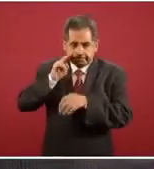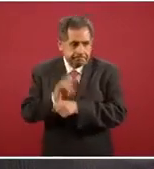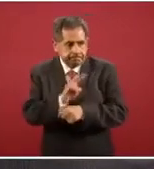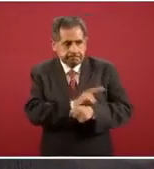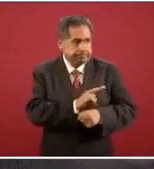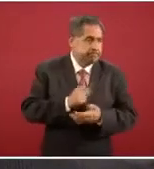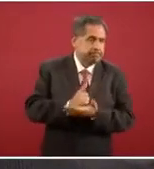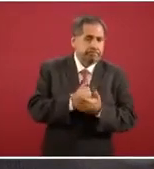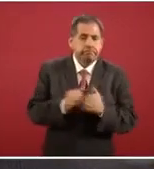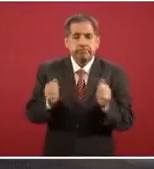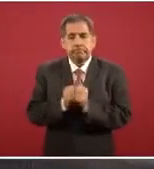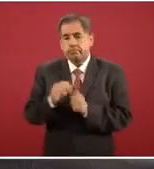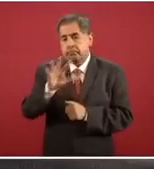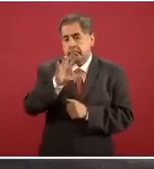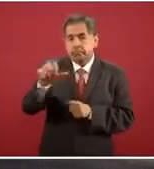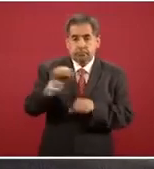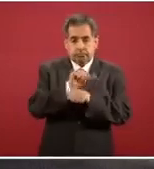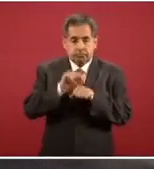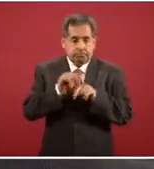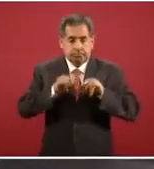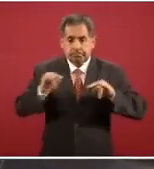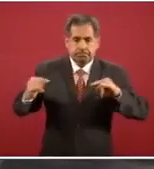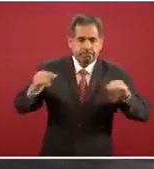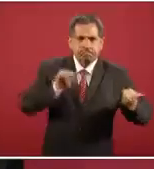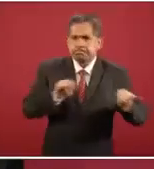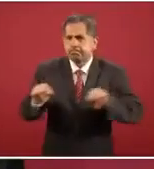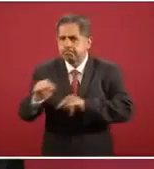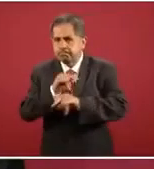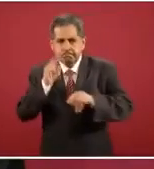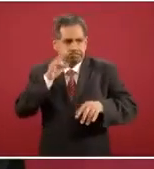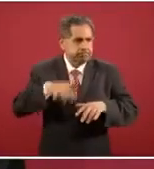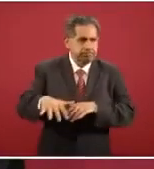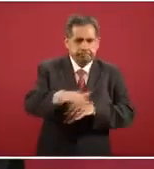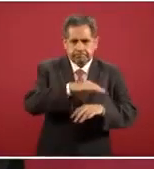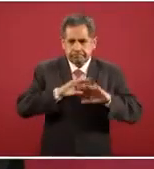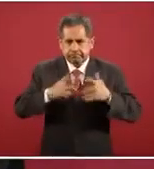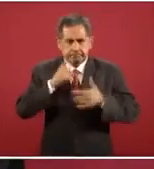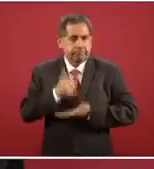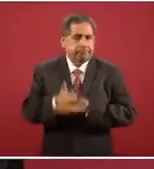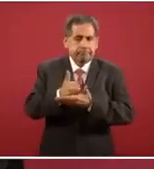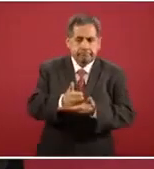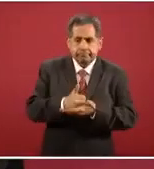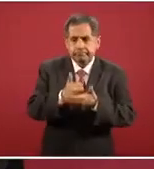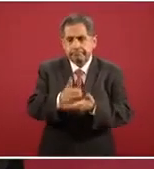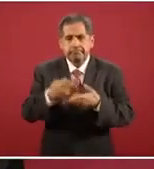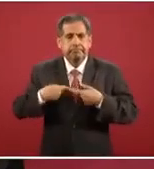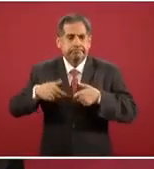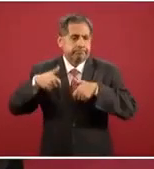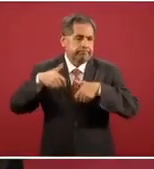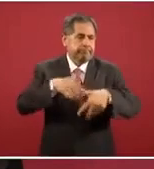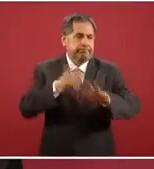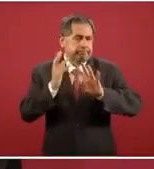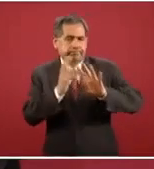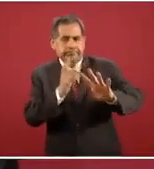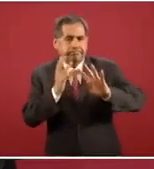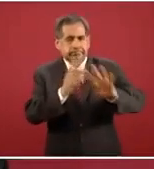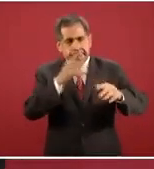de 500 vehículos atendiendo a los feligreses que visitan el día de hoy la basílica